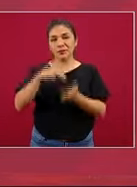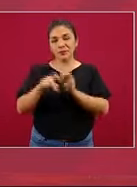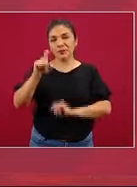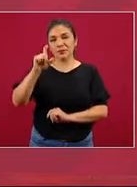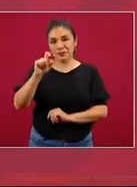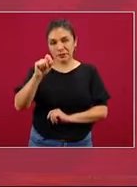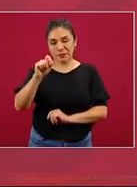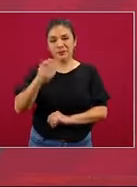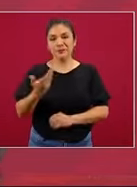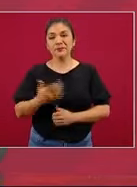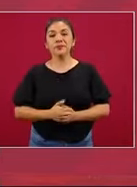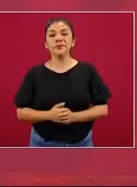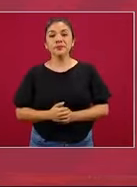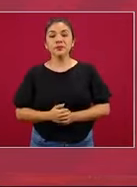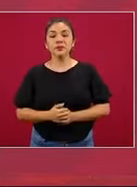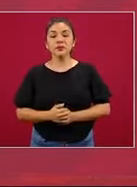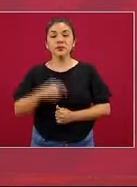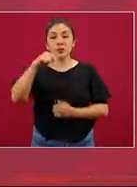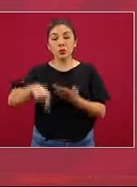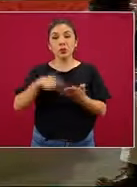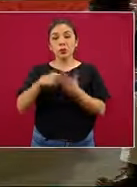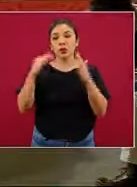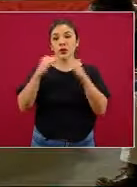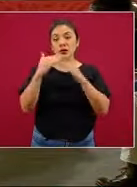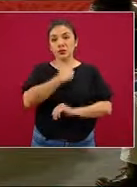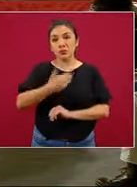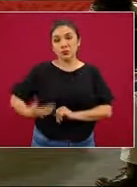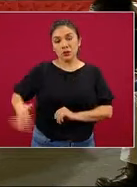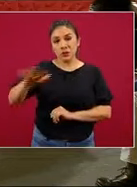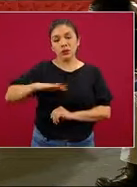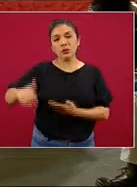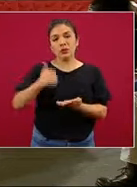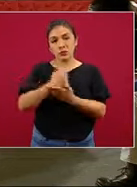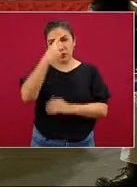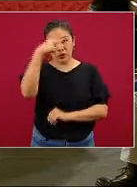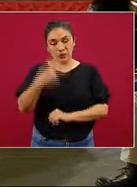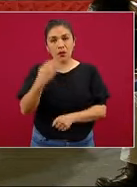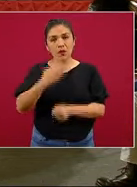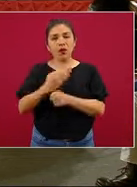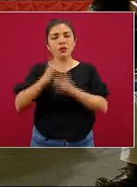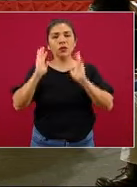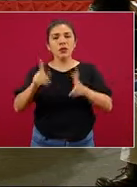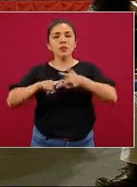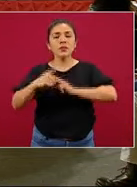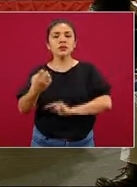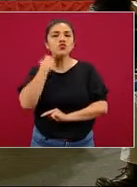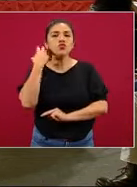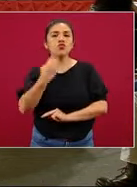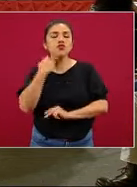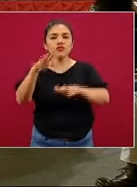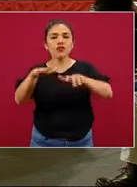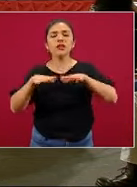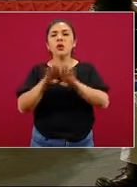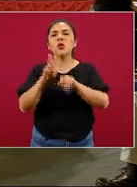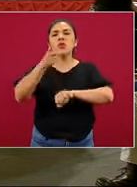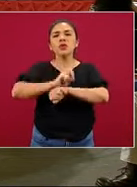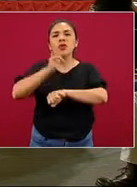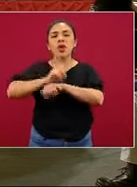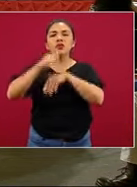2020. Estamos en el Palacio Nacional de México, en la Ciudad de México. Vamos a iniciar la conferencia de prensa diaria